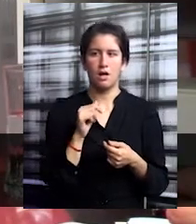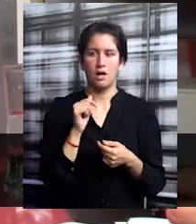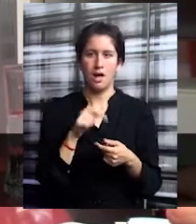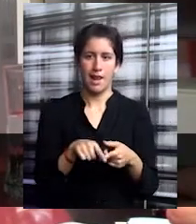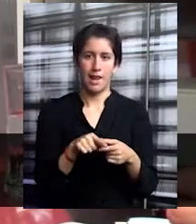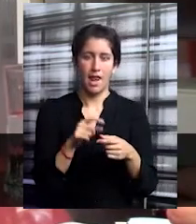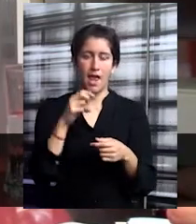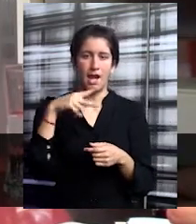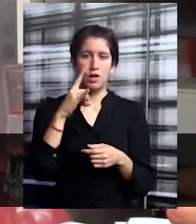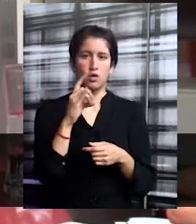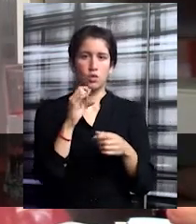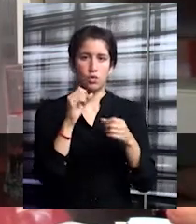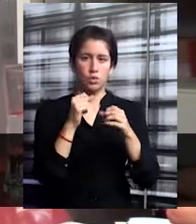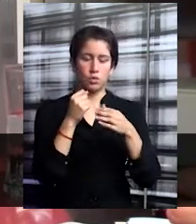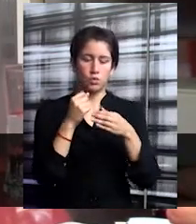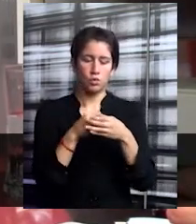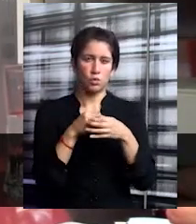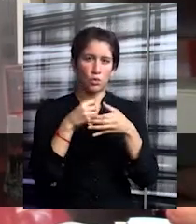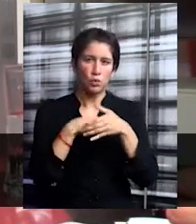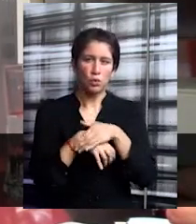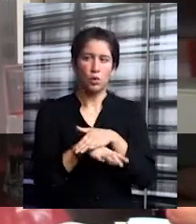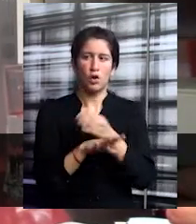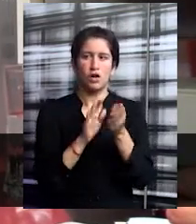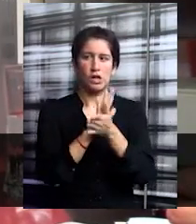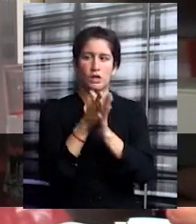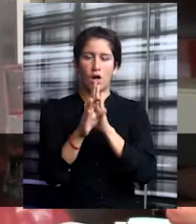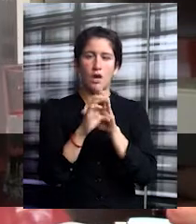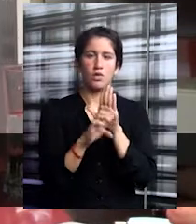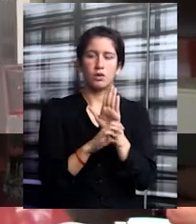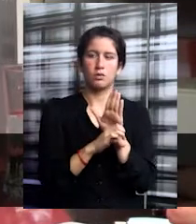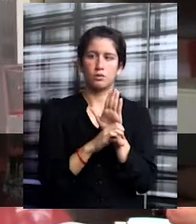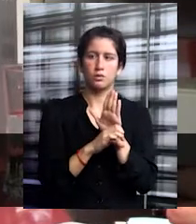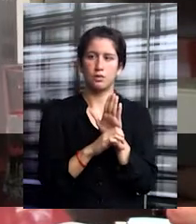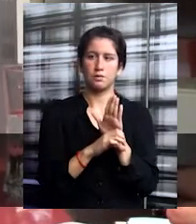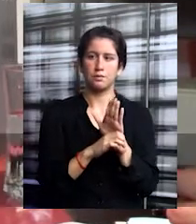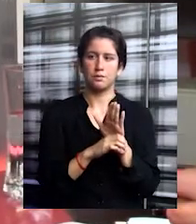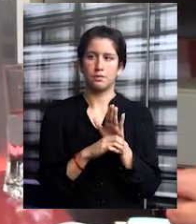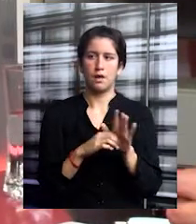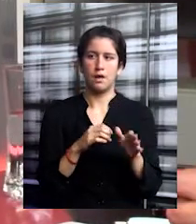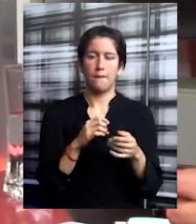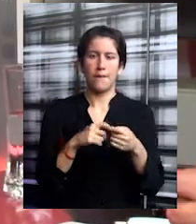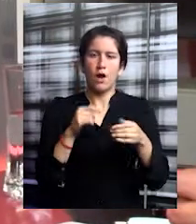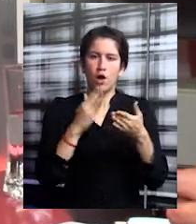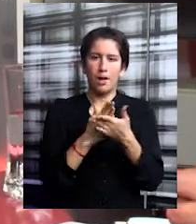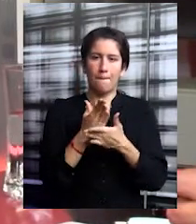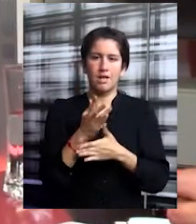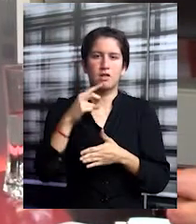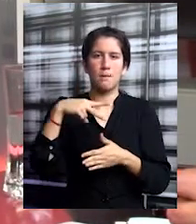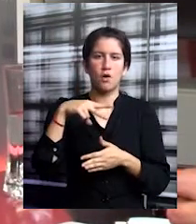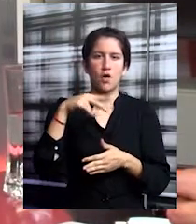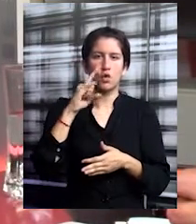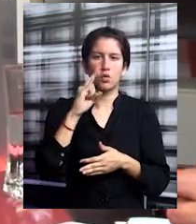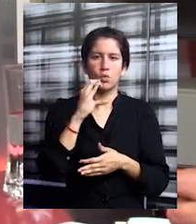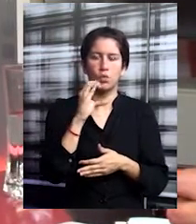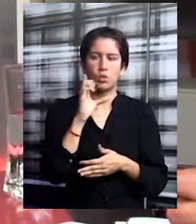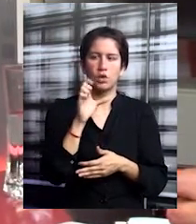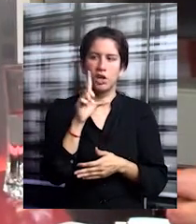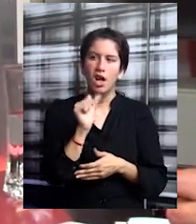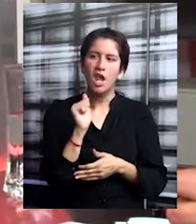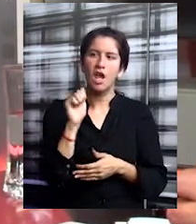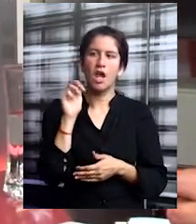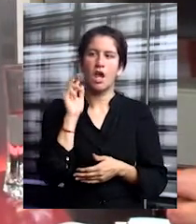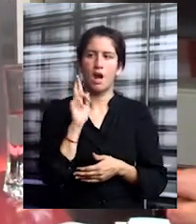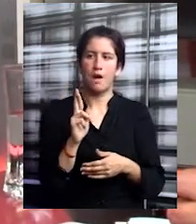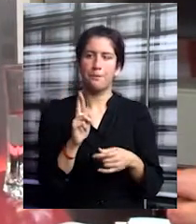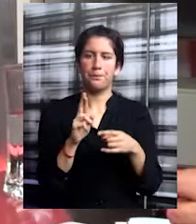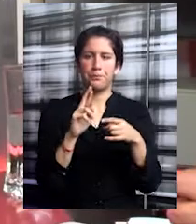de subsidiariedad, que es donde está el principio de propiedad, la libertad económica, etcétera, para cambiar a una matriz no